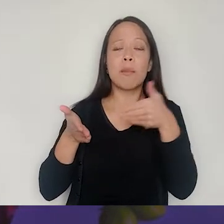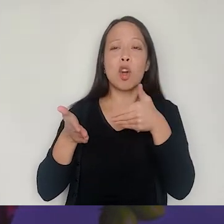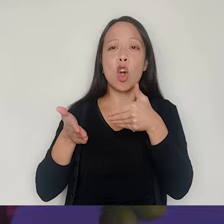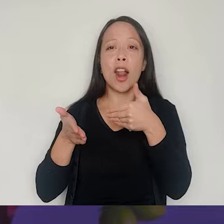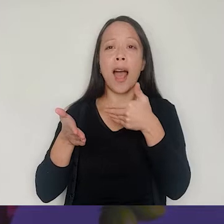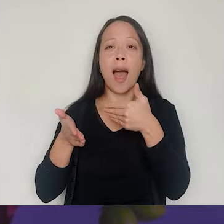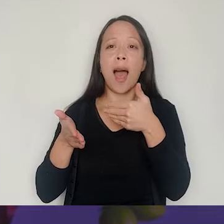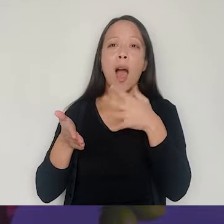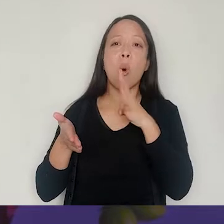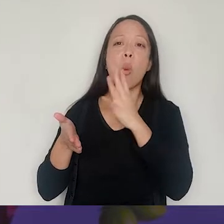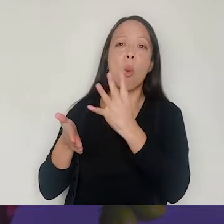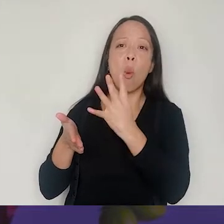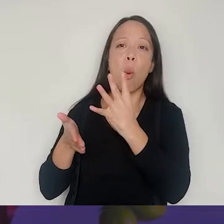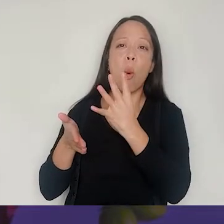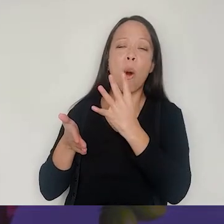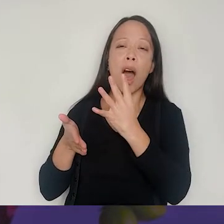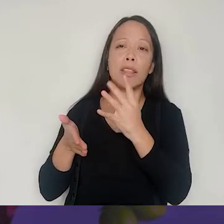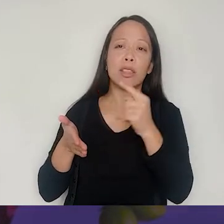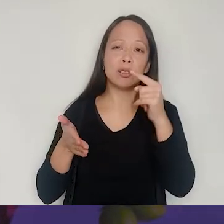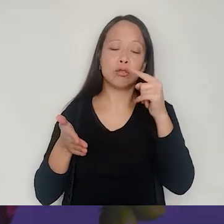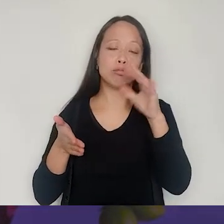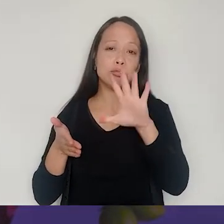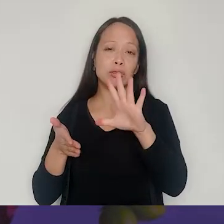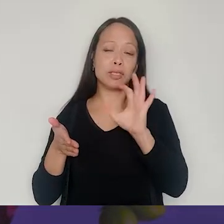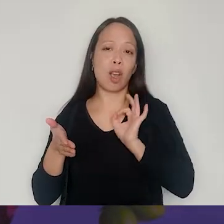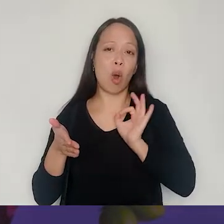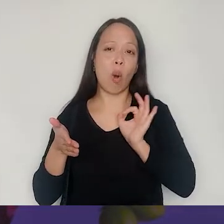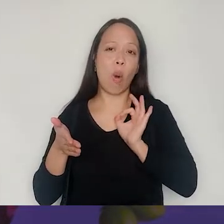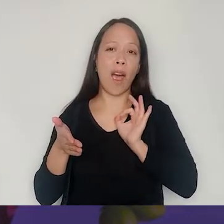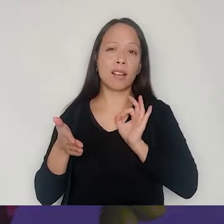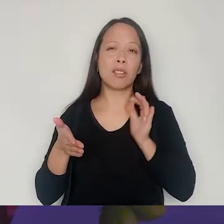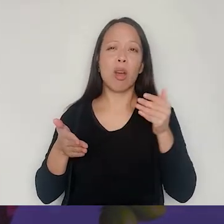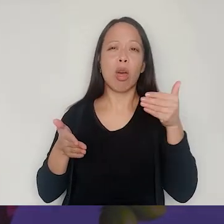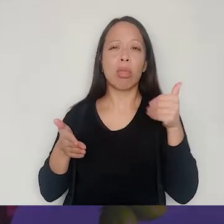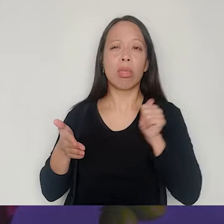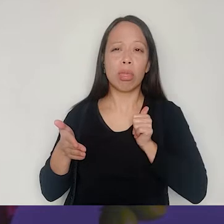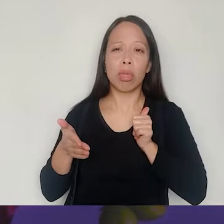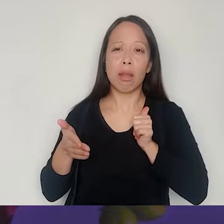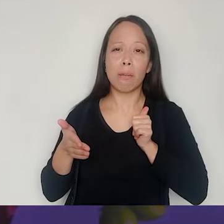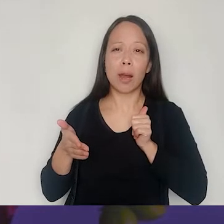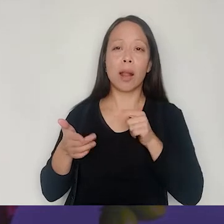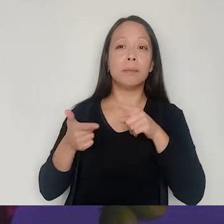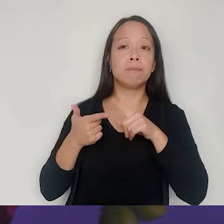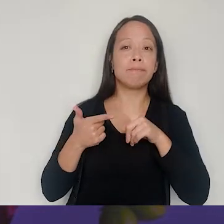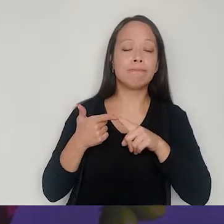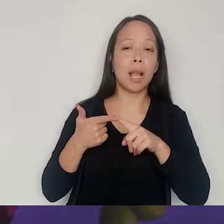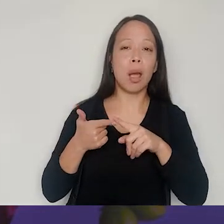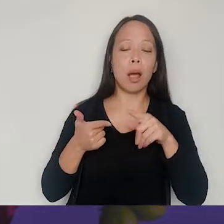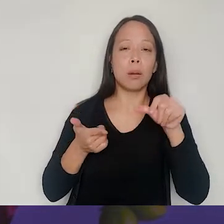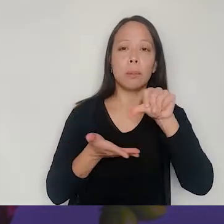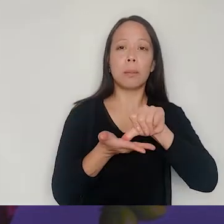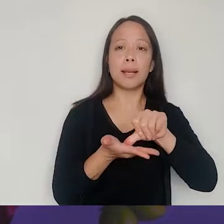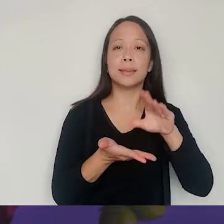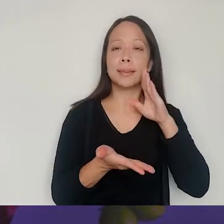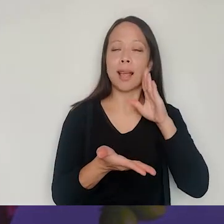además el 45% de las personas obtuvieron un diagnóstico equivocado antes de recibir el definitivo. Si nos movemos a los Estados